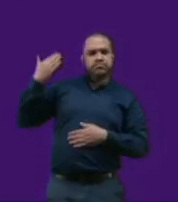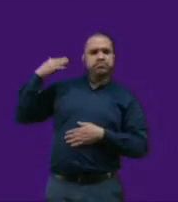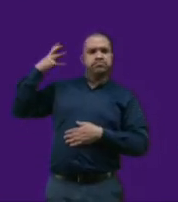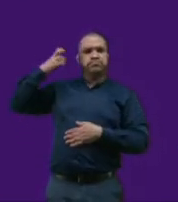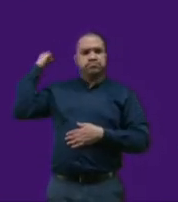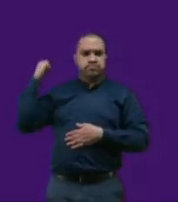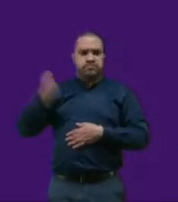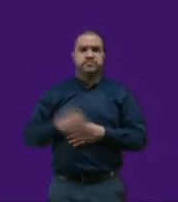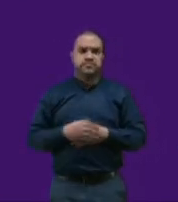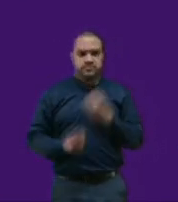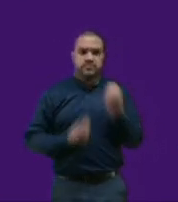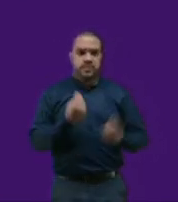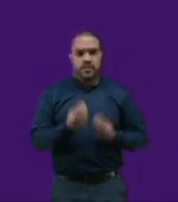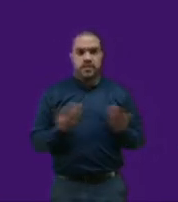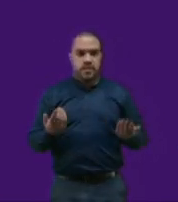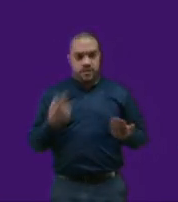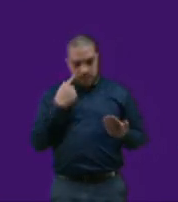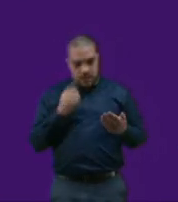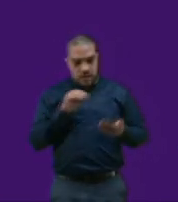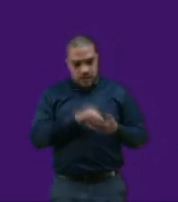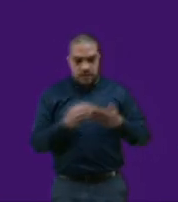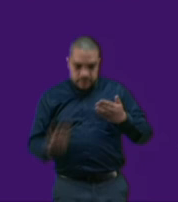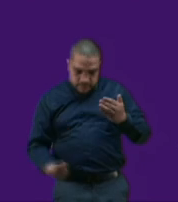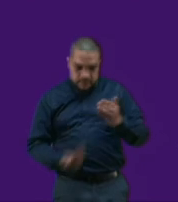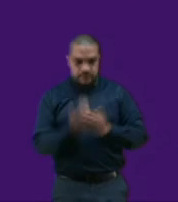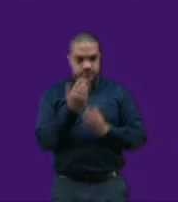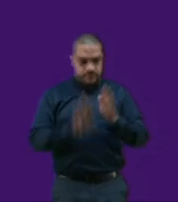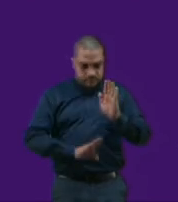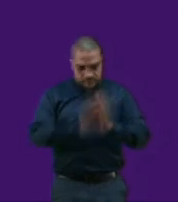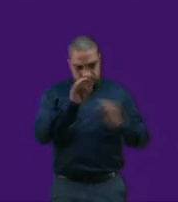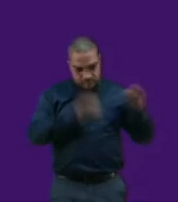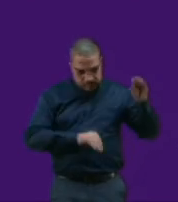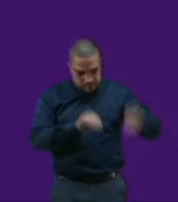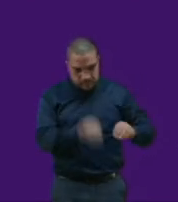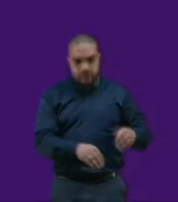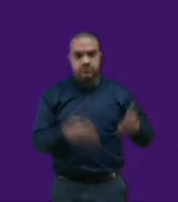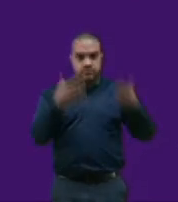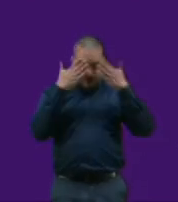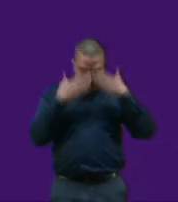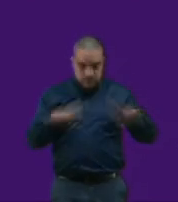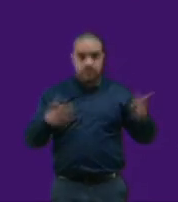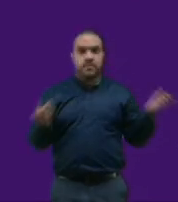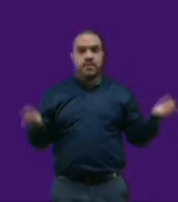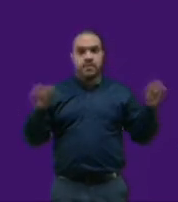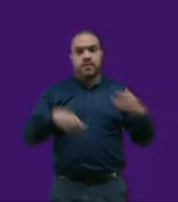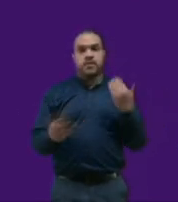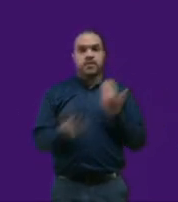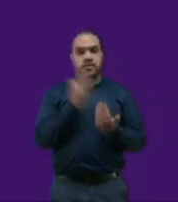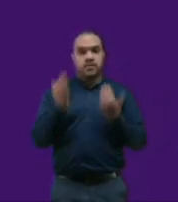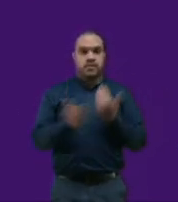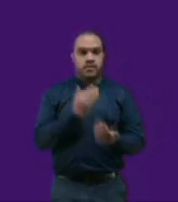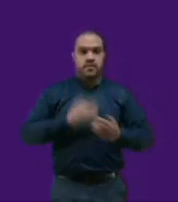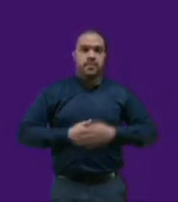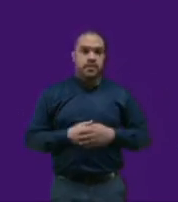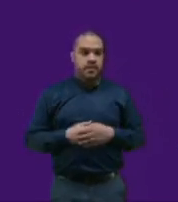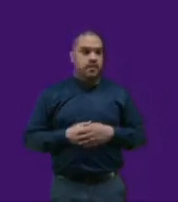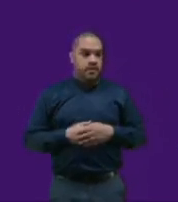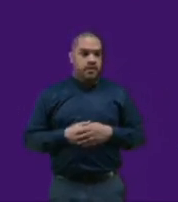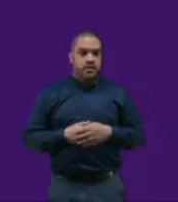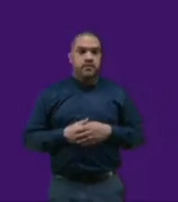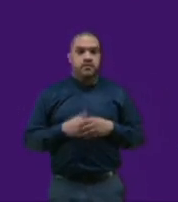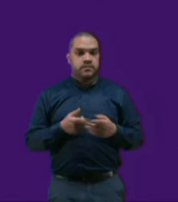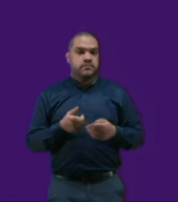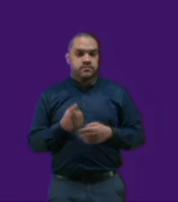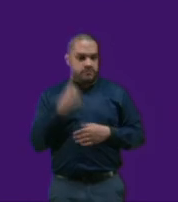manera algún tipo de desarrollos y como tú decías, de democratizarlos y hacerlos más fáciles. Entonces, yo creo que